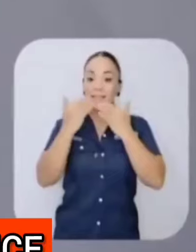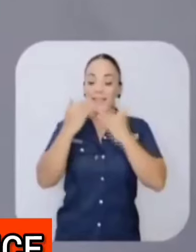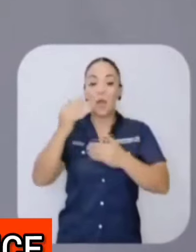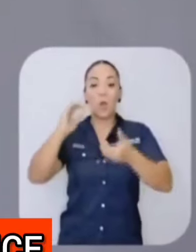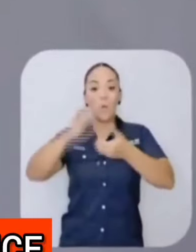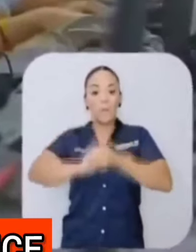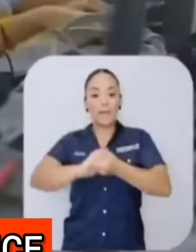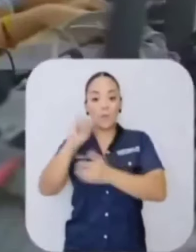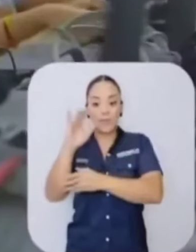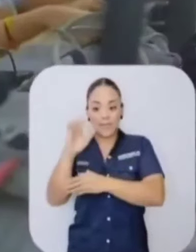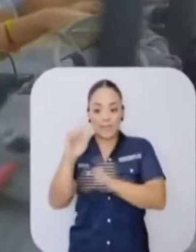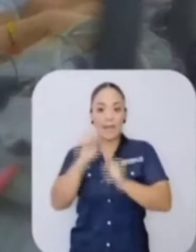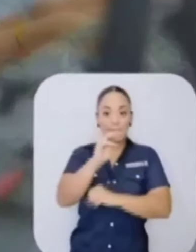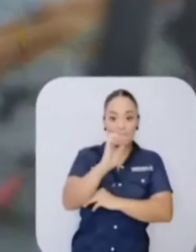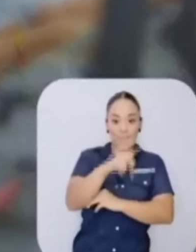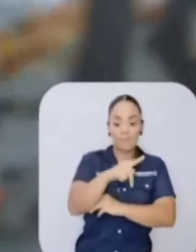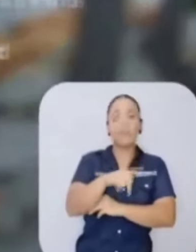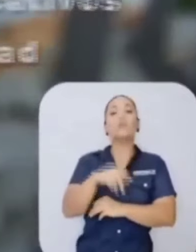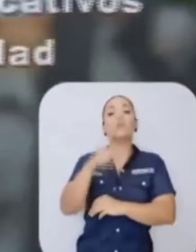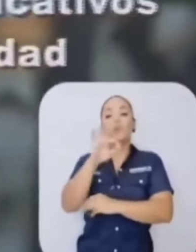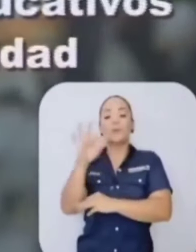nuestro convenio con el ICE.